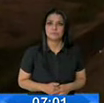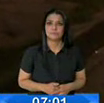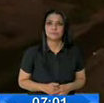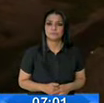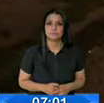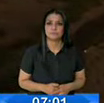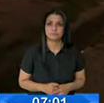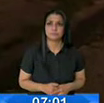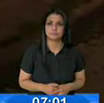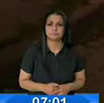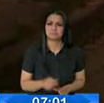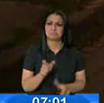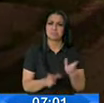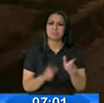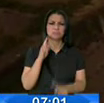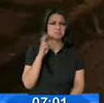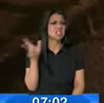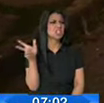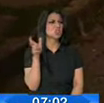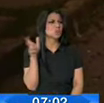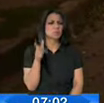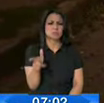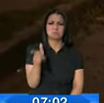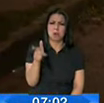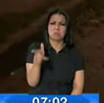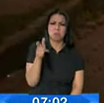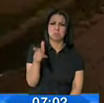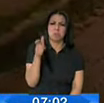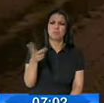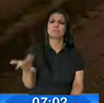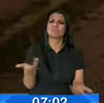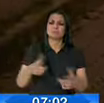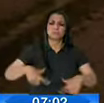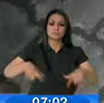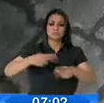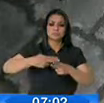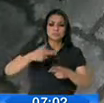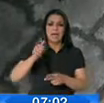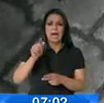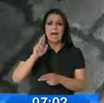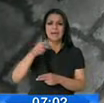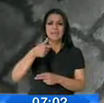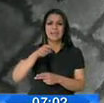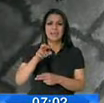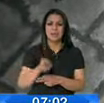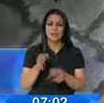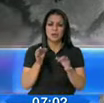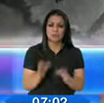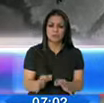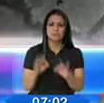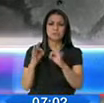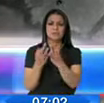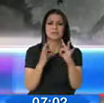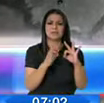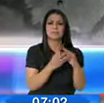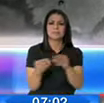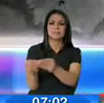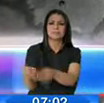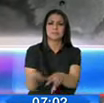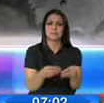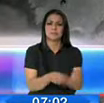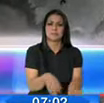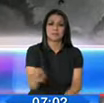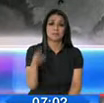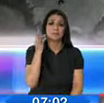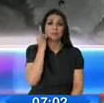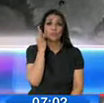ruido de los disparos alertó a los vecinos de la Argelia Media. Llegaba la noche y con ella la desgracia para dos familias. Aparentemente María Angélica